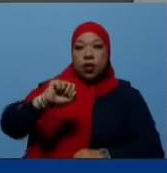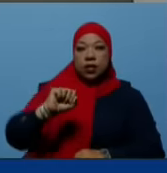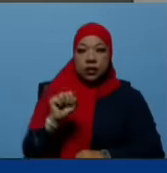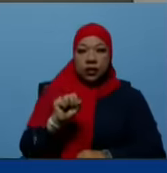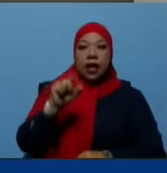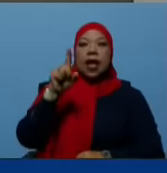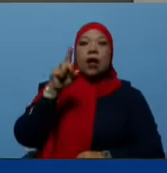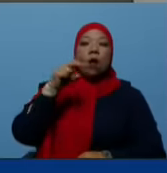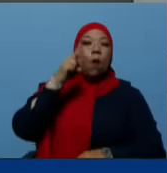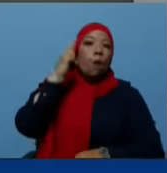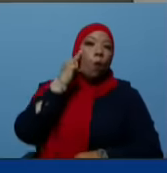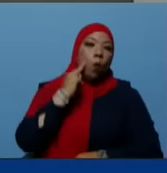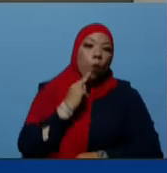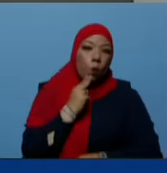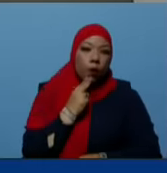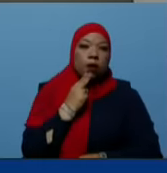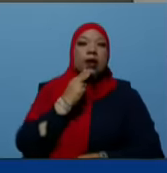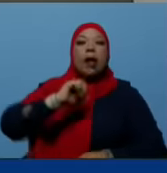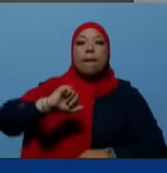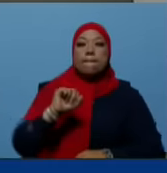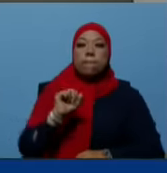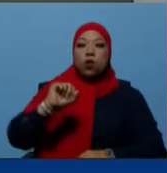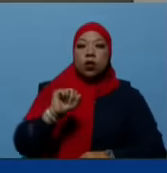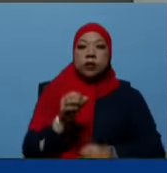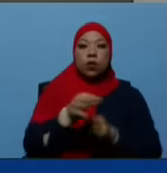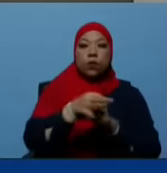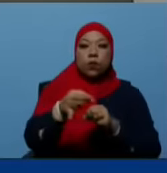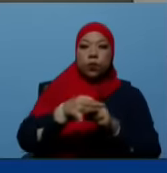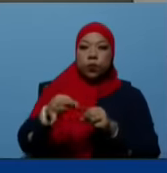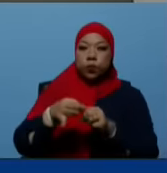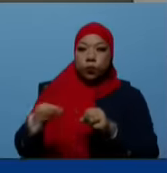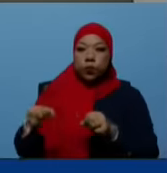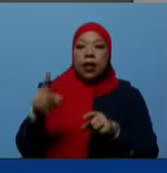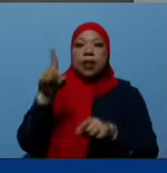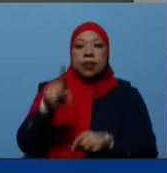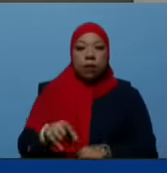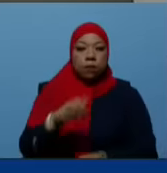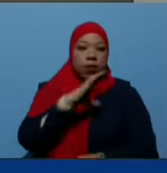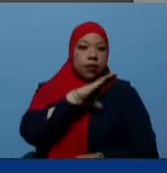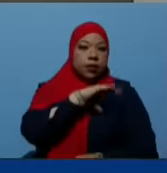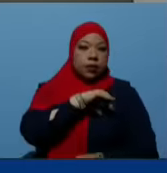Bolivariana, a las policías estadales, municipales, CICPC, SEBIN, DGCIM,